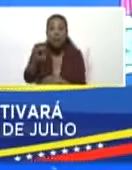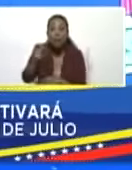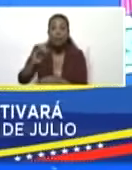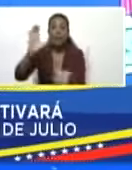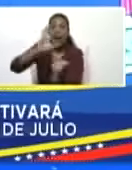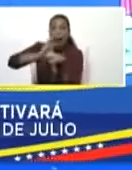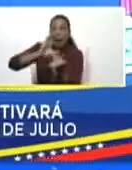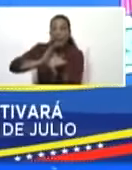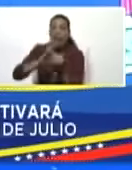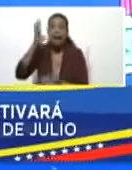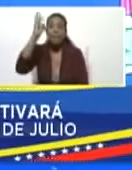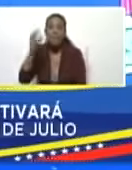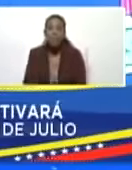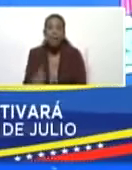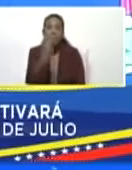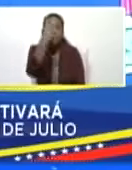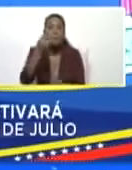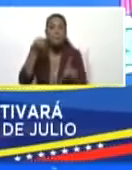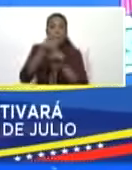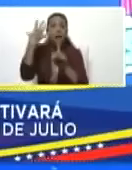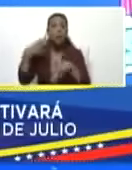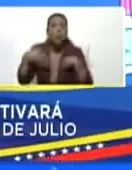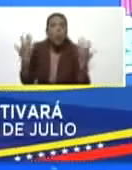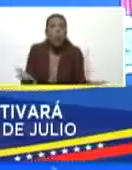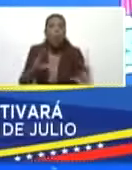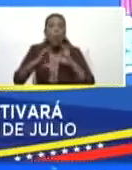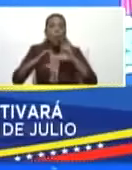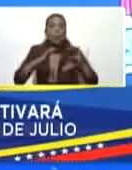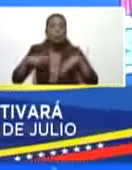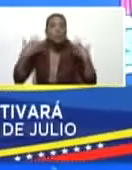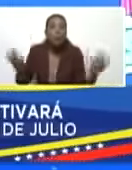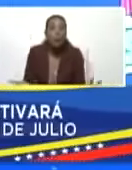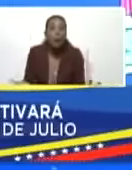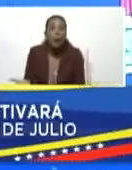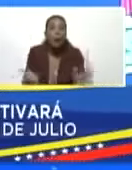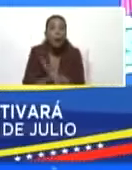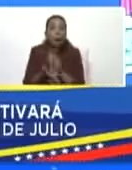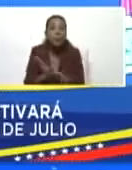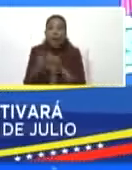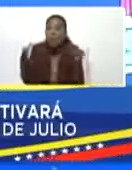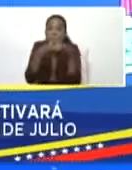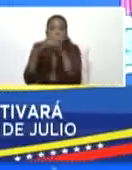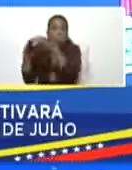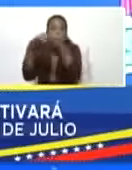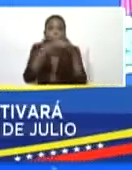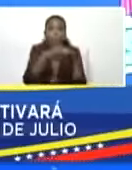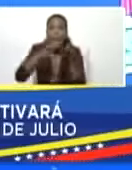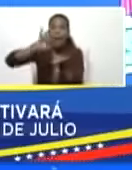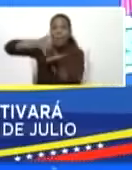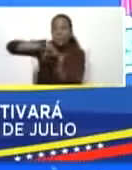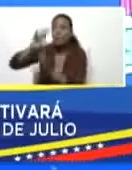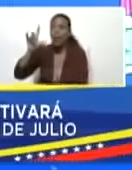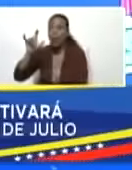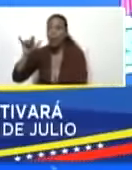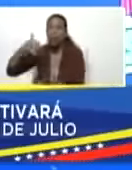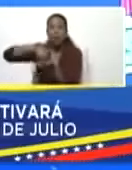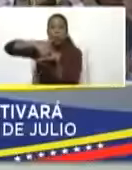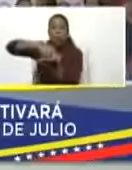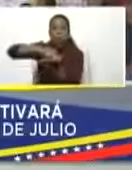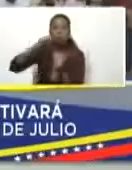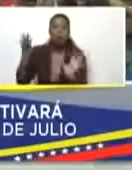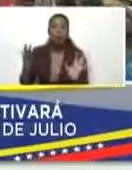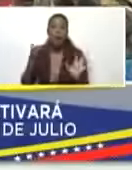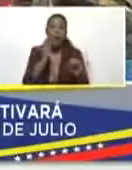Catia, en Petare, el primer impacto comunicacional tiene que ser en los grupos de Telegram, de WhatsApp y en las